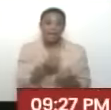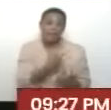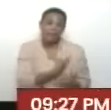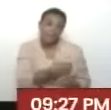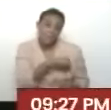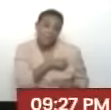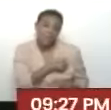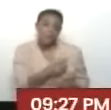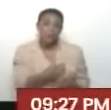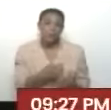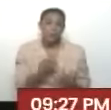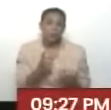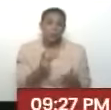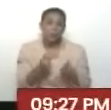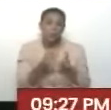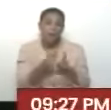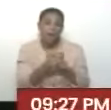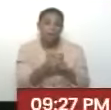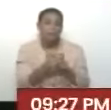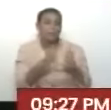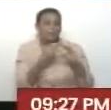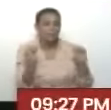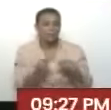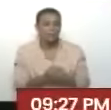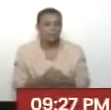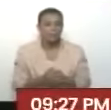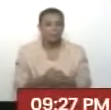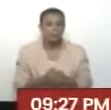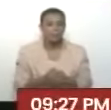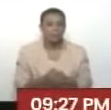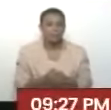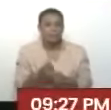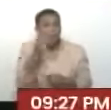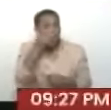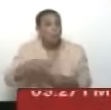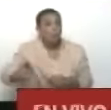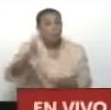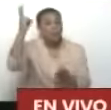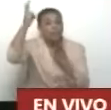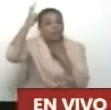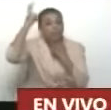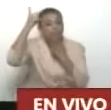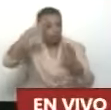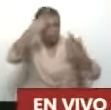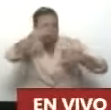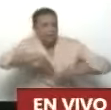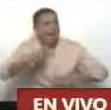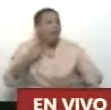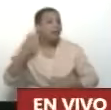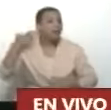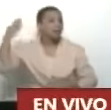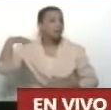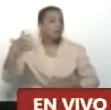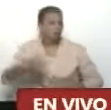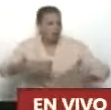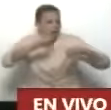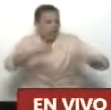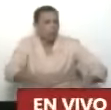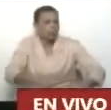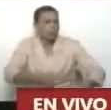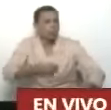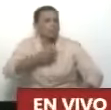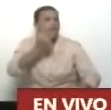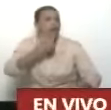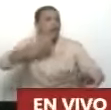¿En los dos? No, para que le entiendan todo. Aquí hay un pueblo indígena. Ancestralmente reclama su